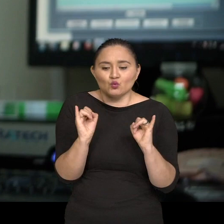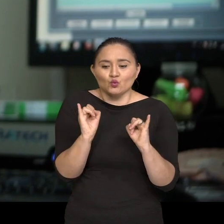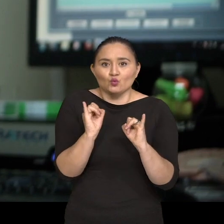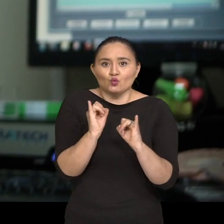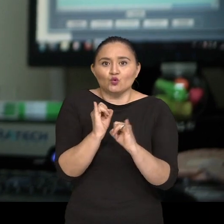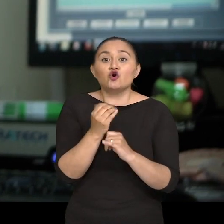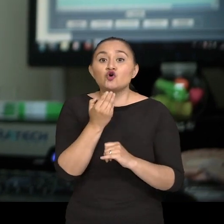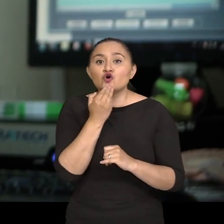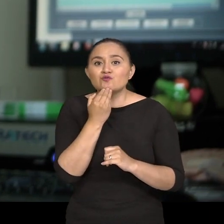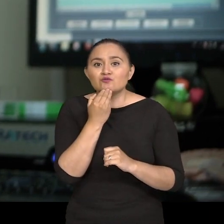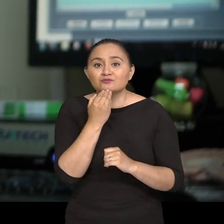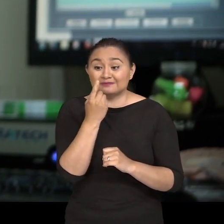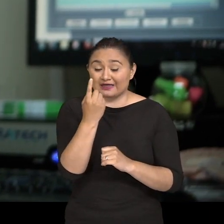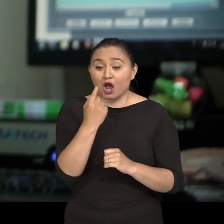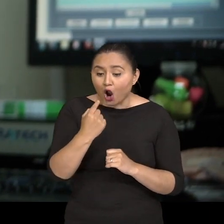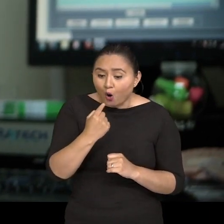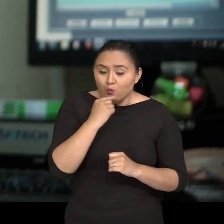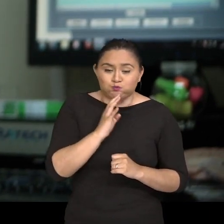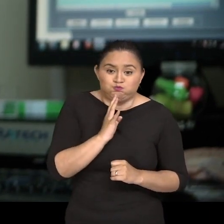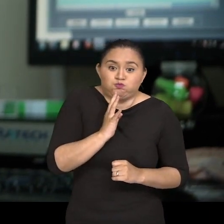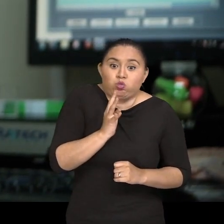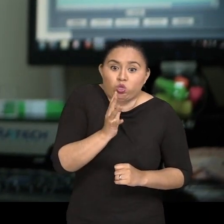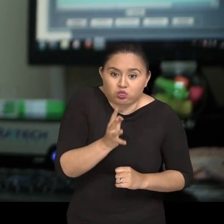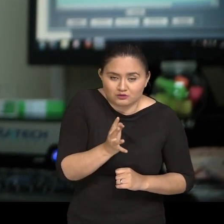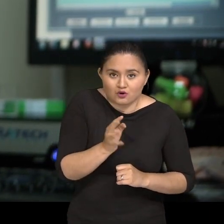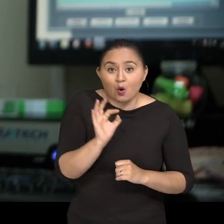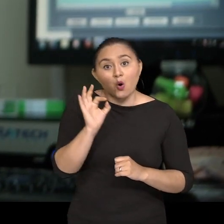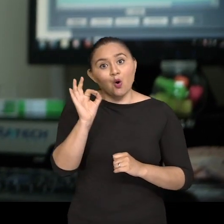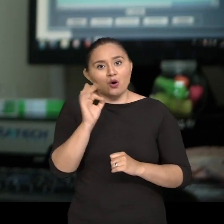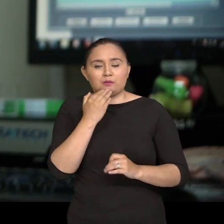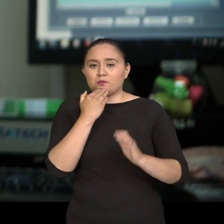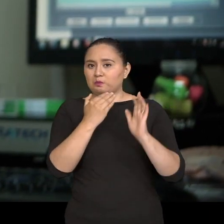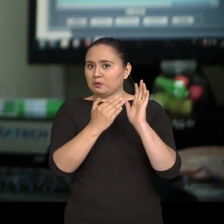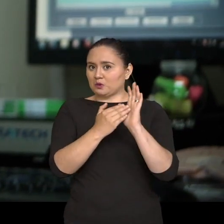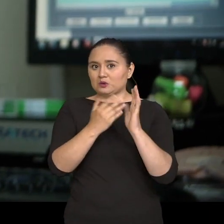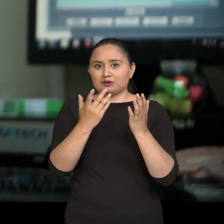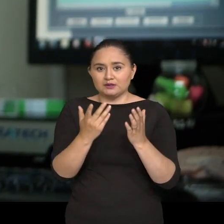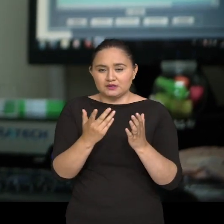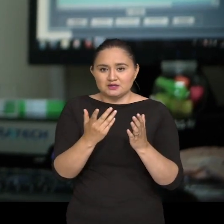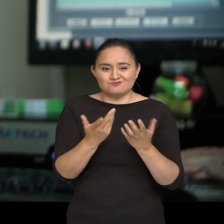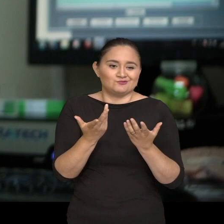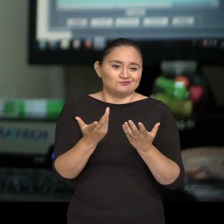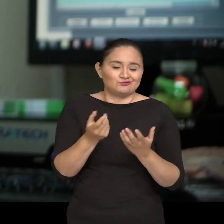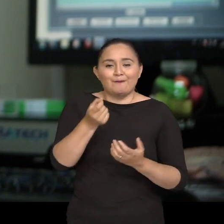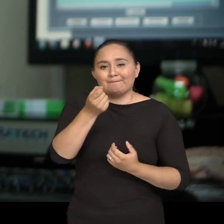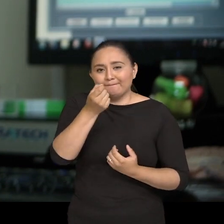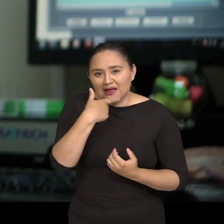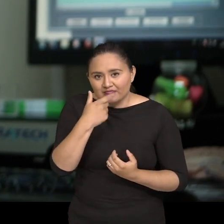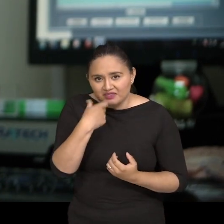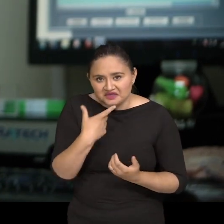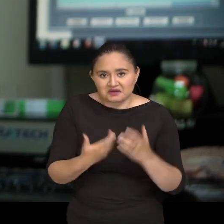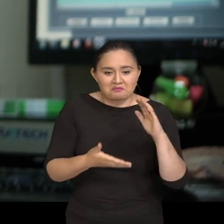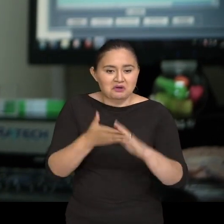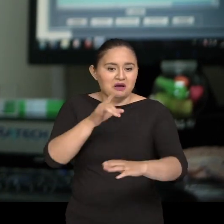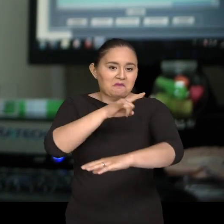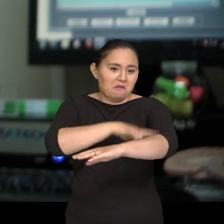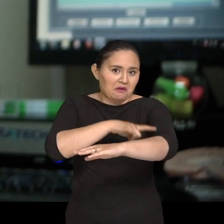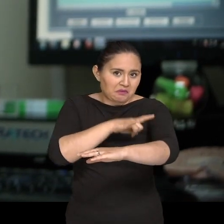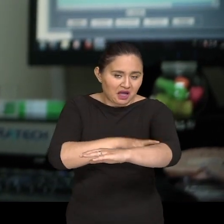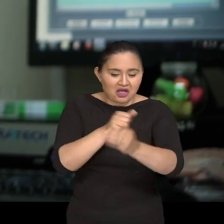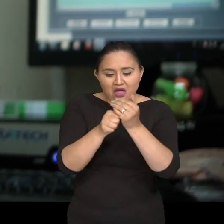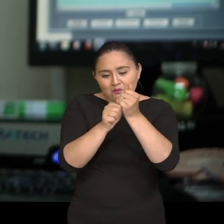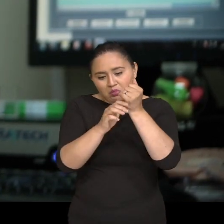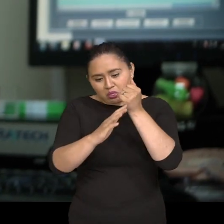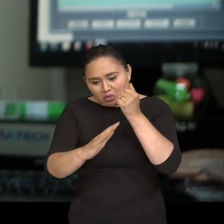auto induciendo se el vómito o puede ser de otra manera como conductas purgativa como por ejemplo tomar laxantes